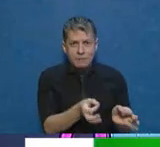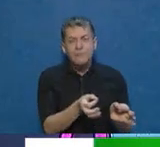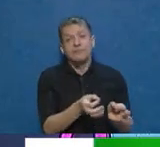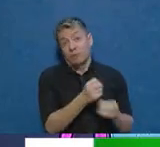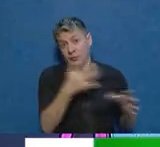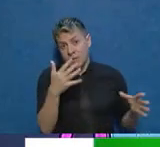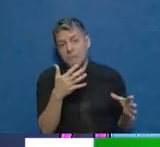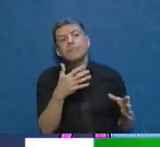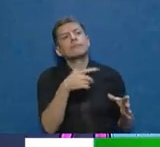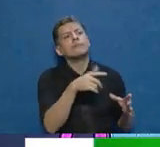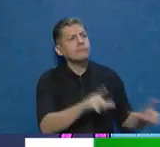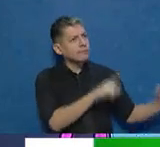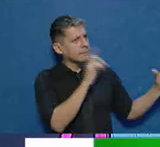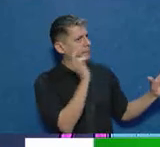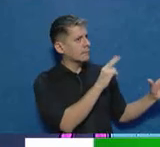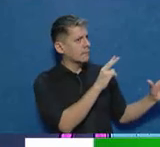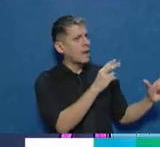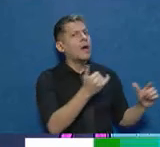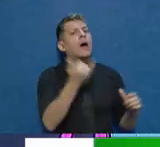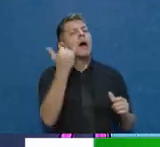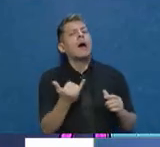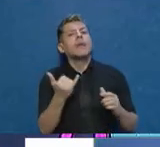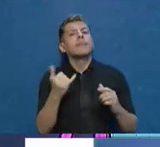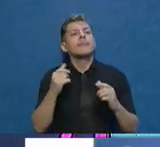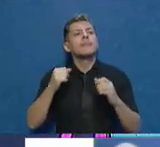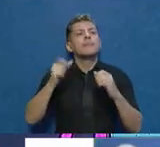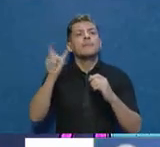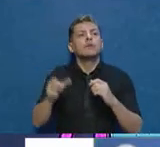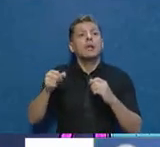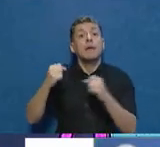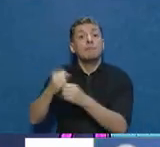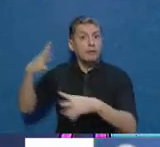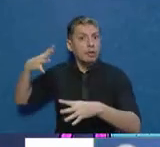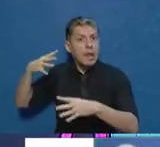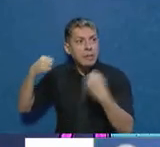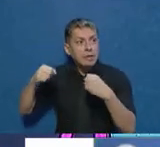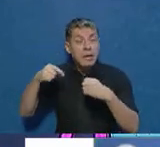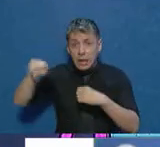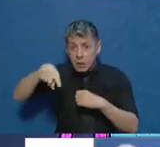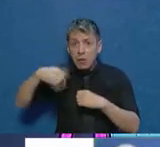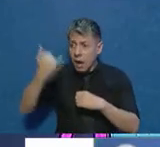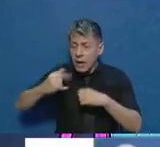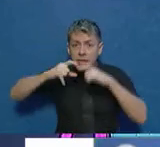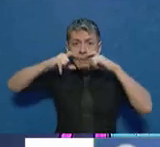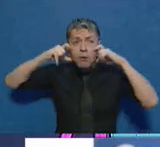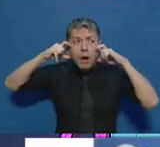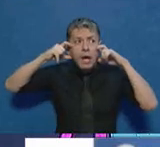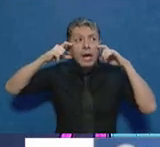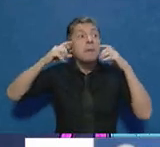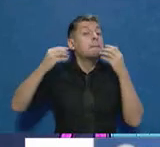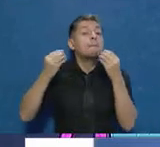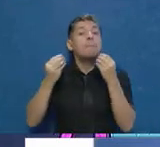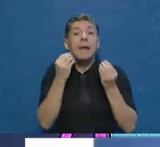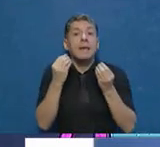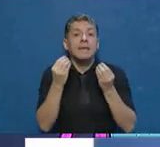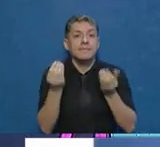presentado en esta placa, donde marcamos que hay deportistas profesionales que usan el tapaboca para tener un rendimiento físico y,